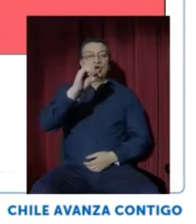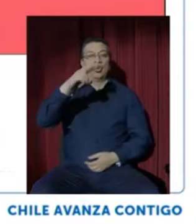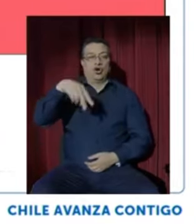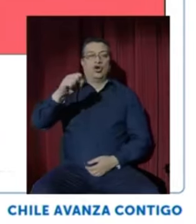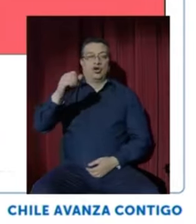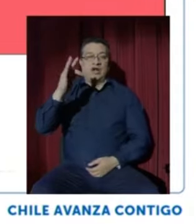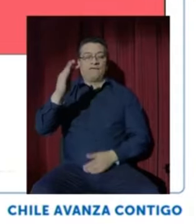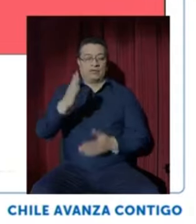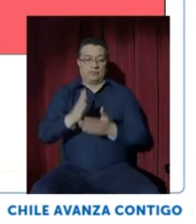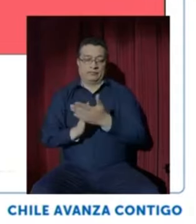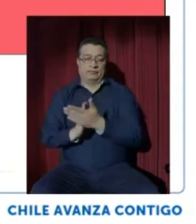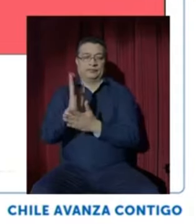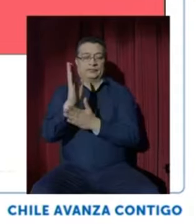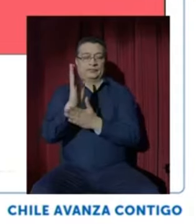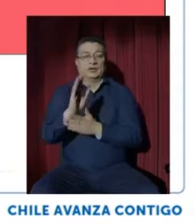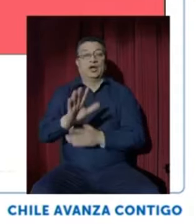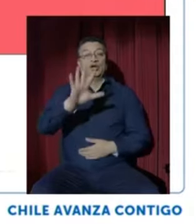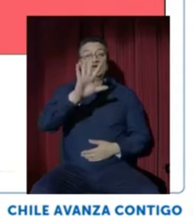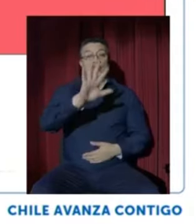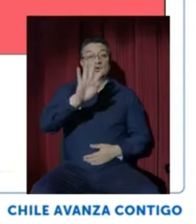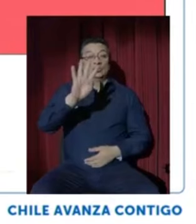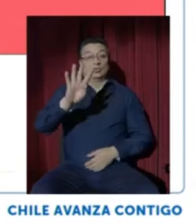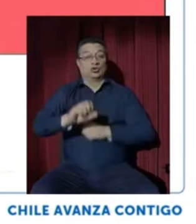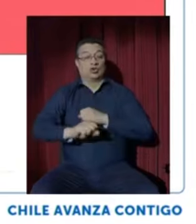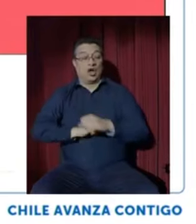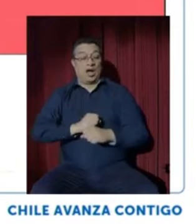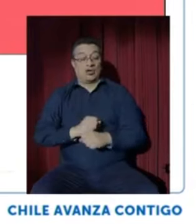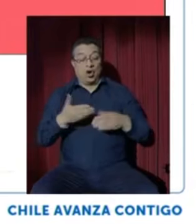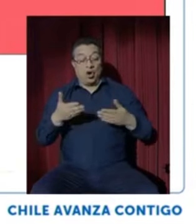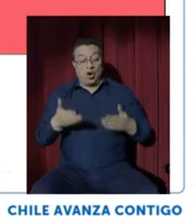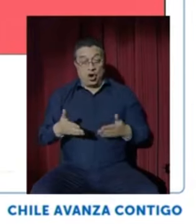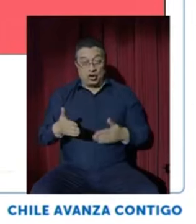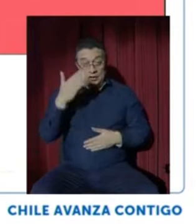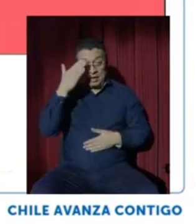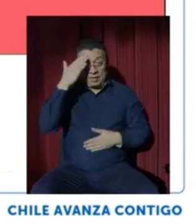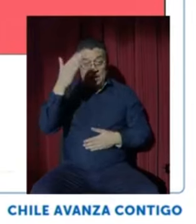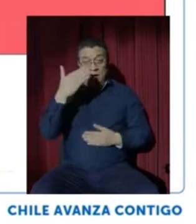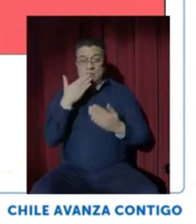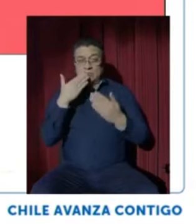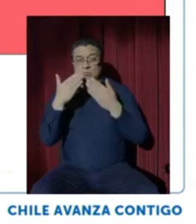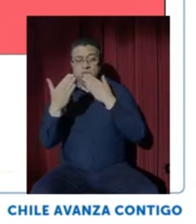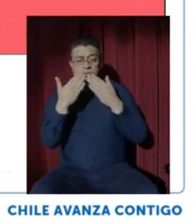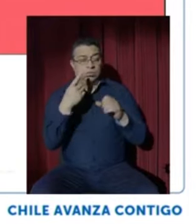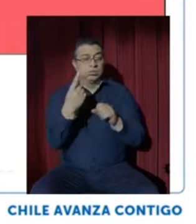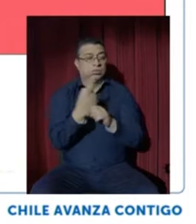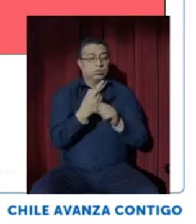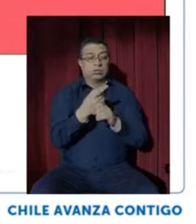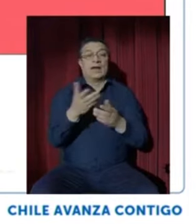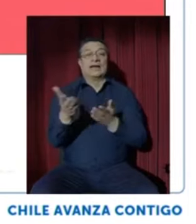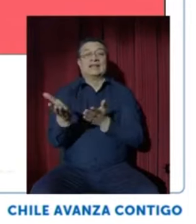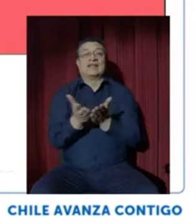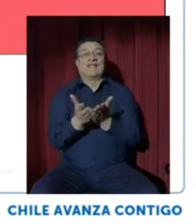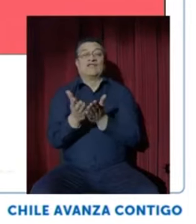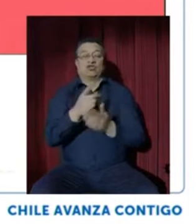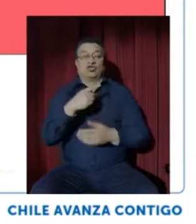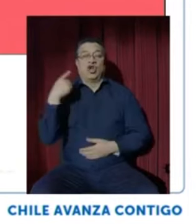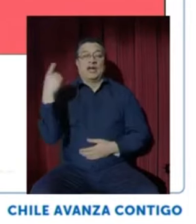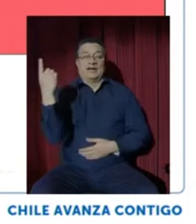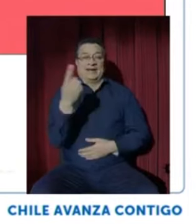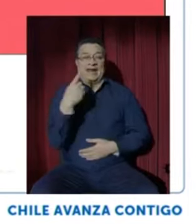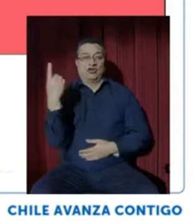forestal van 54 años y hoy en día estamos discutiendo el servicio que crea el servicio nacional